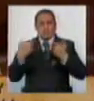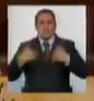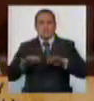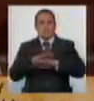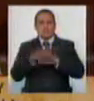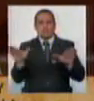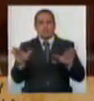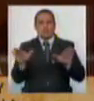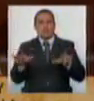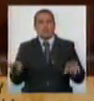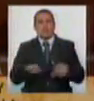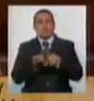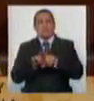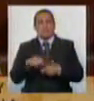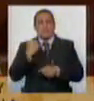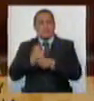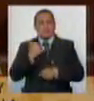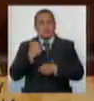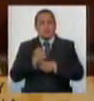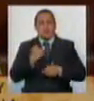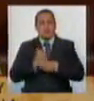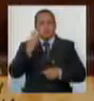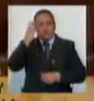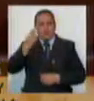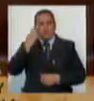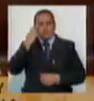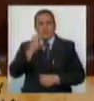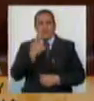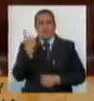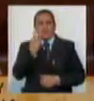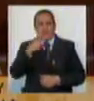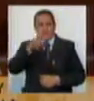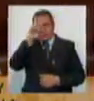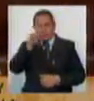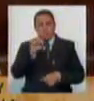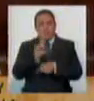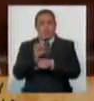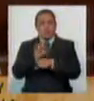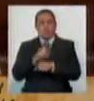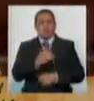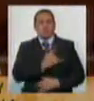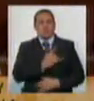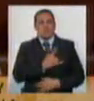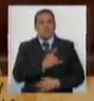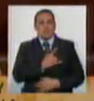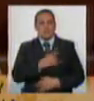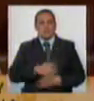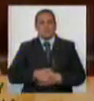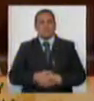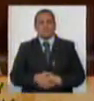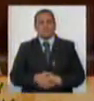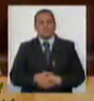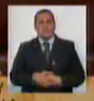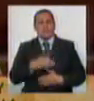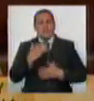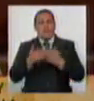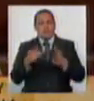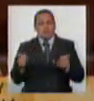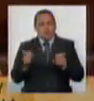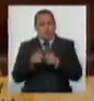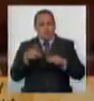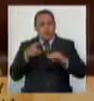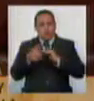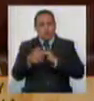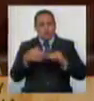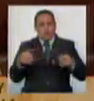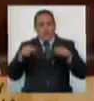Además, estamos trabajando en una política nacional para la educación universitaria. Hemos remitido a